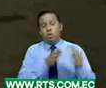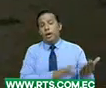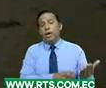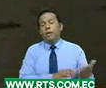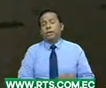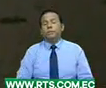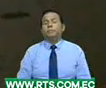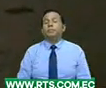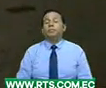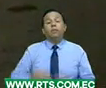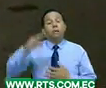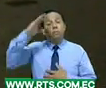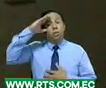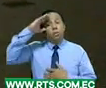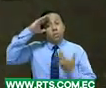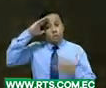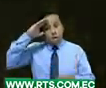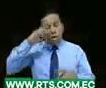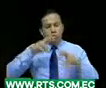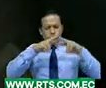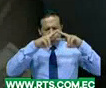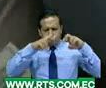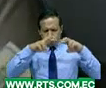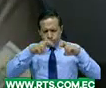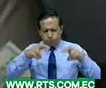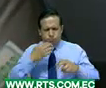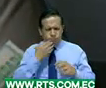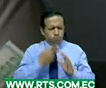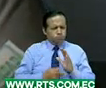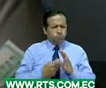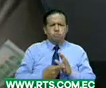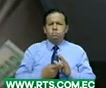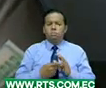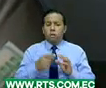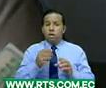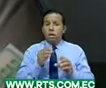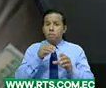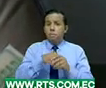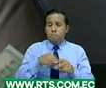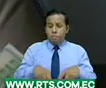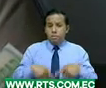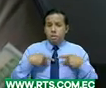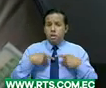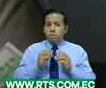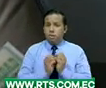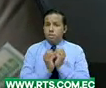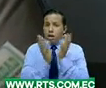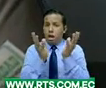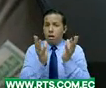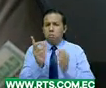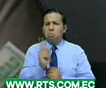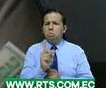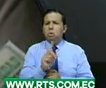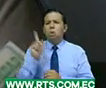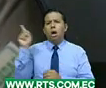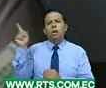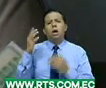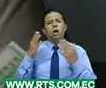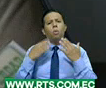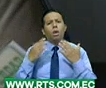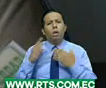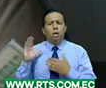la policía investiga el móvil del crimen son personas que no son de milagro son personas que vienen desde guayaquil a